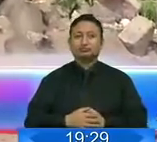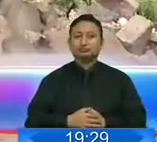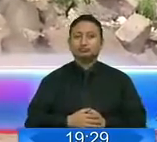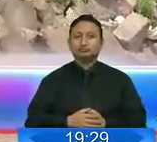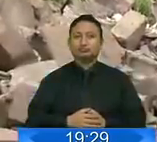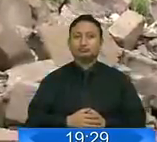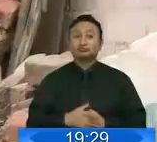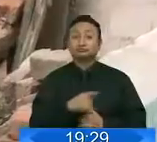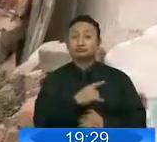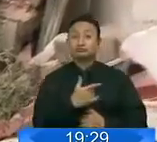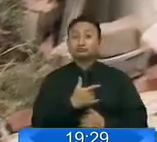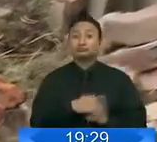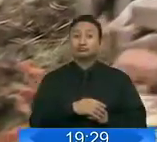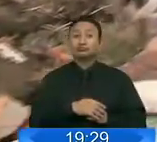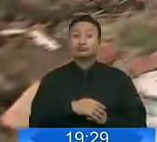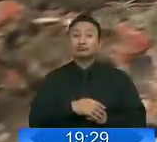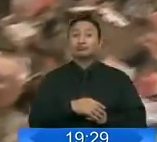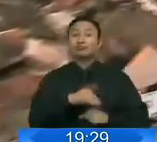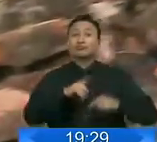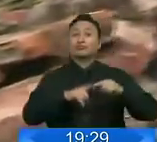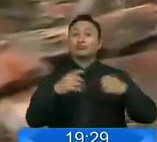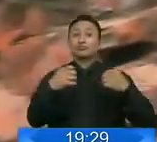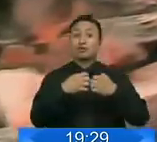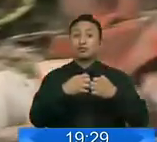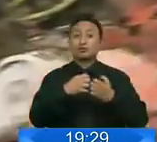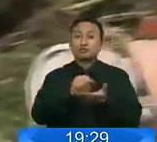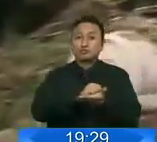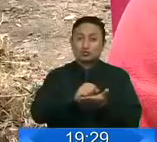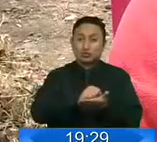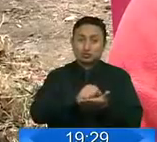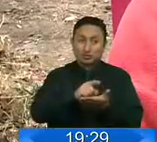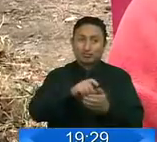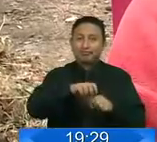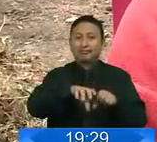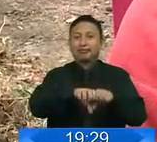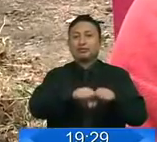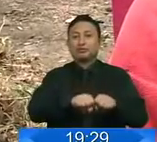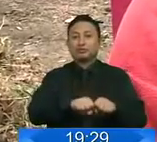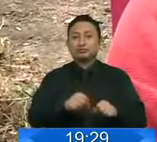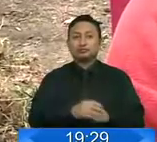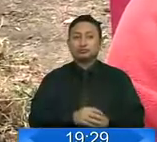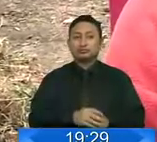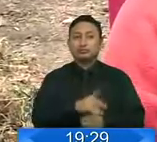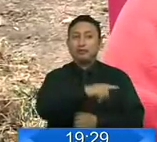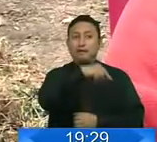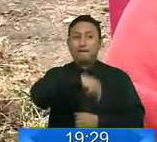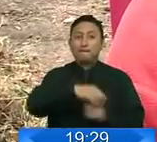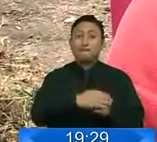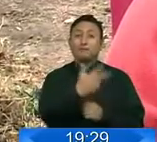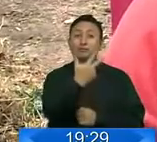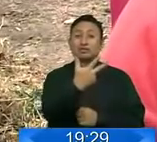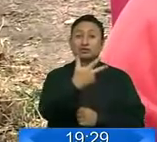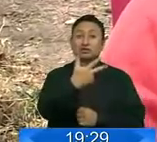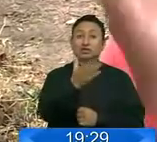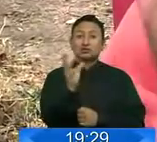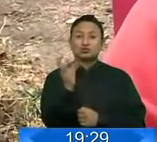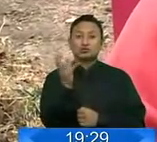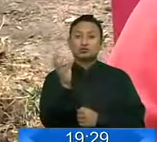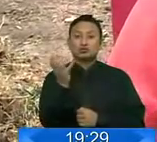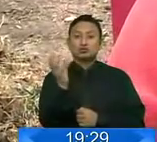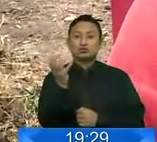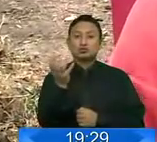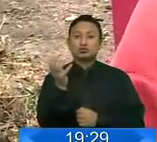perdieron varios equipos de lavado que estaban ubicados en el sitio. Las lavadoras, en especial las tres lavadoras. La una, quedó